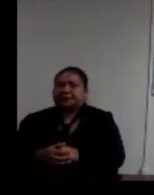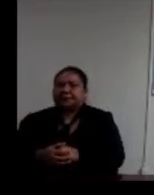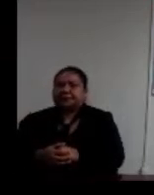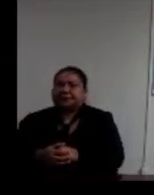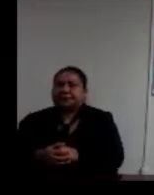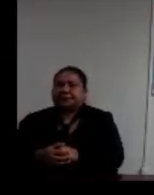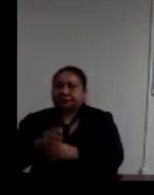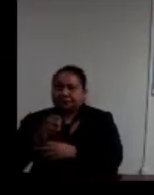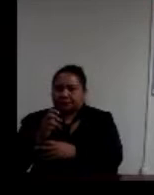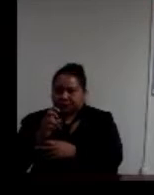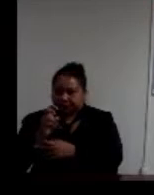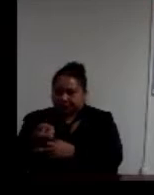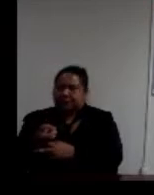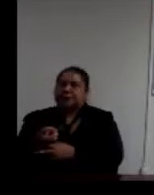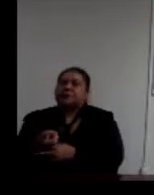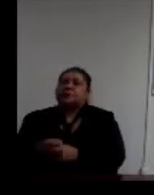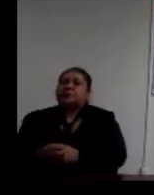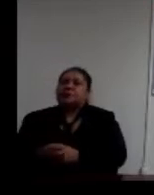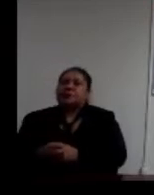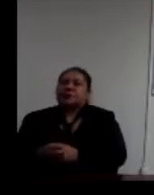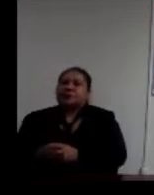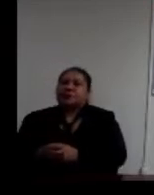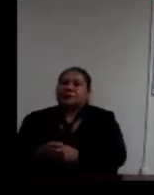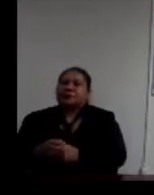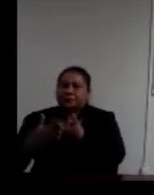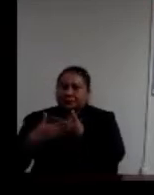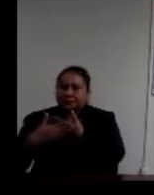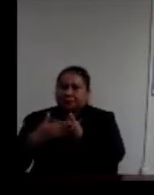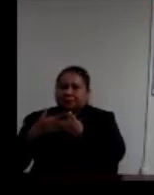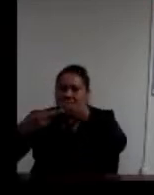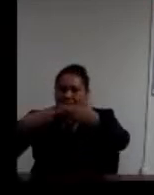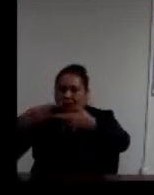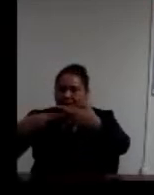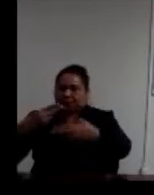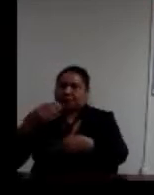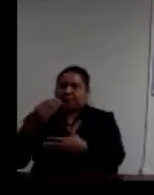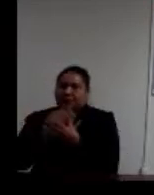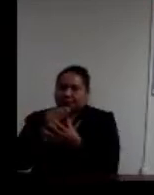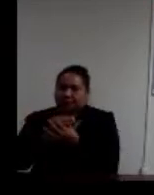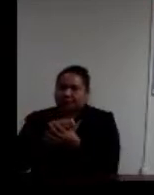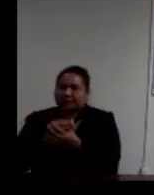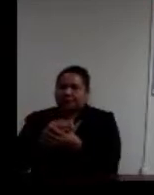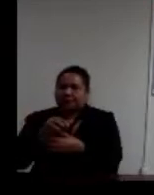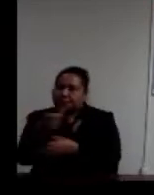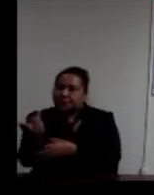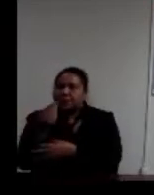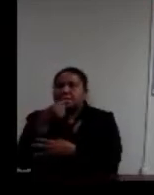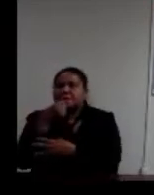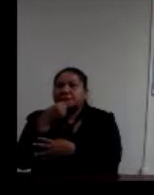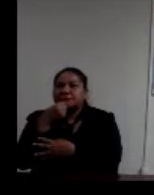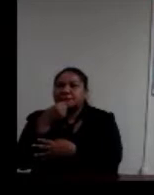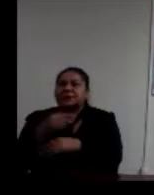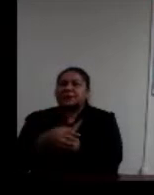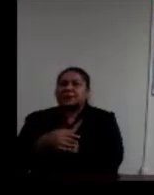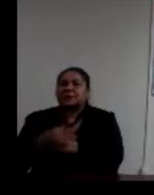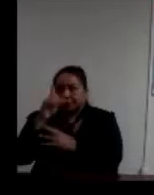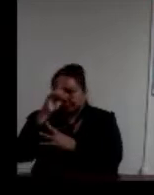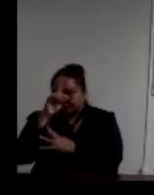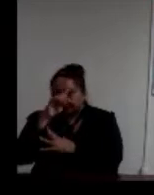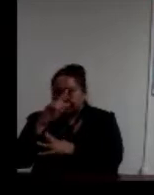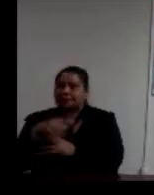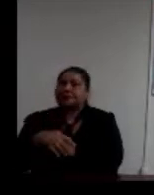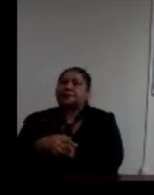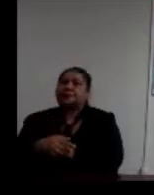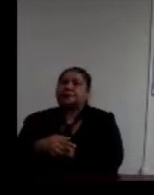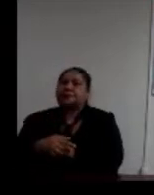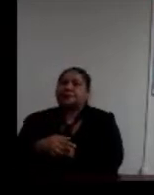Entonces, por eso es que cuando en el próximo regreso a clases, si ustedes ven, yo les comento y les sugiero, ya voy a empezar un